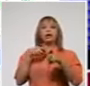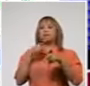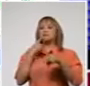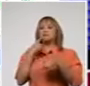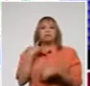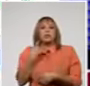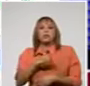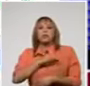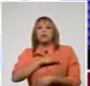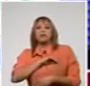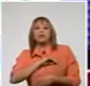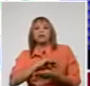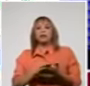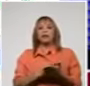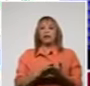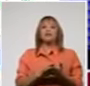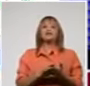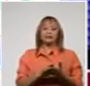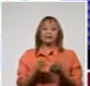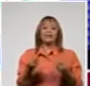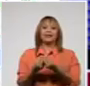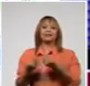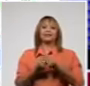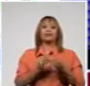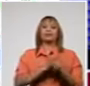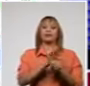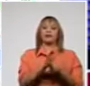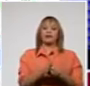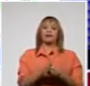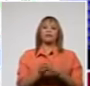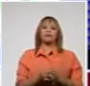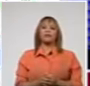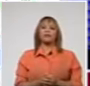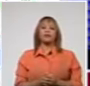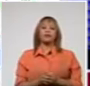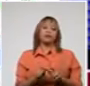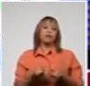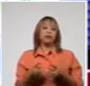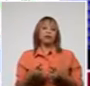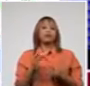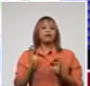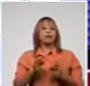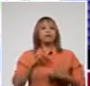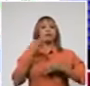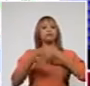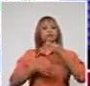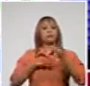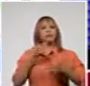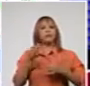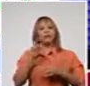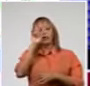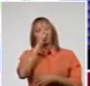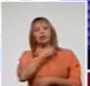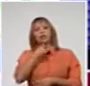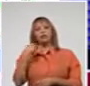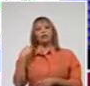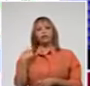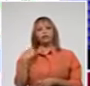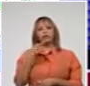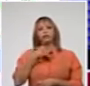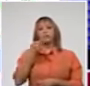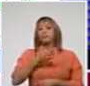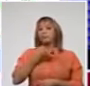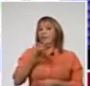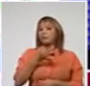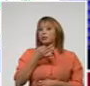presenten síntomas algunos de estar contagiados con la COVID-19. Es por eso que siempre el doctor Francisco Durán hace el llamado de atención que